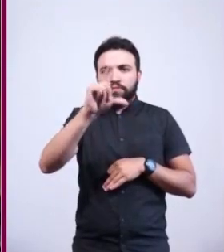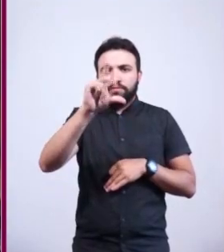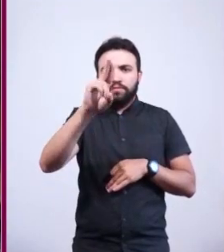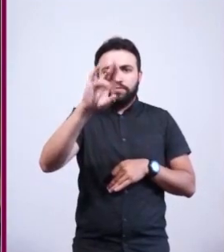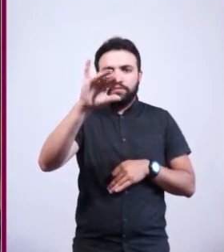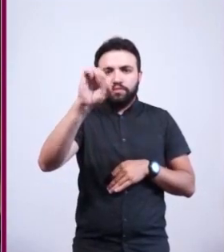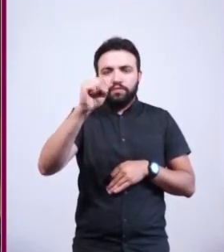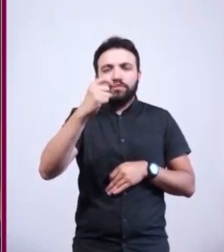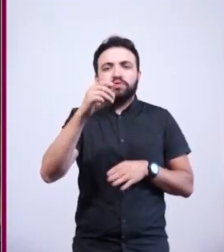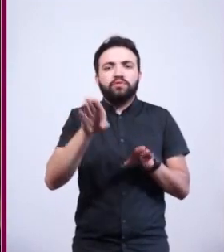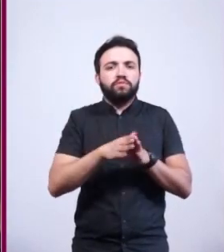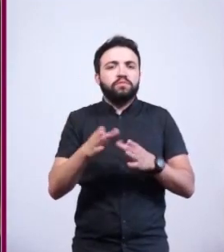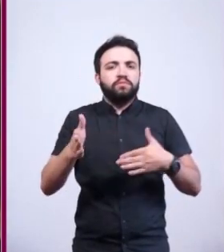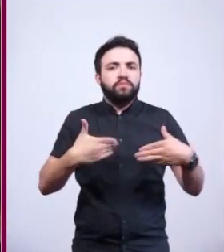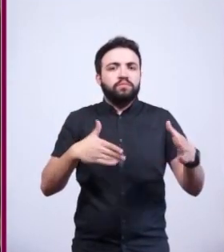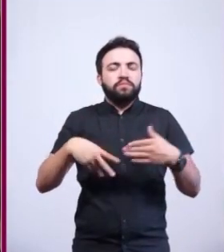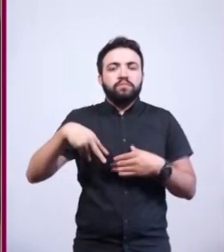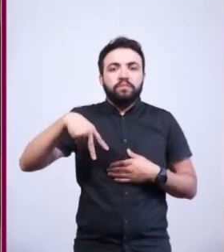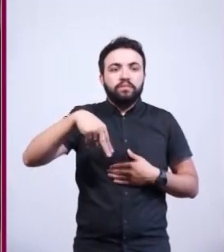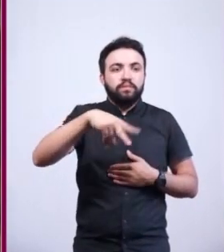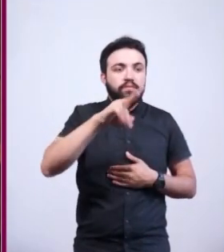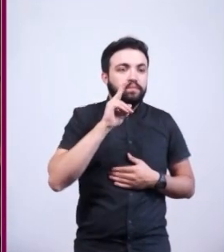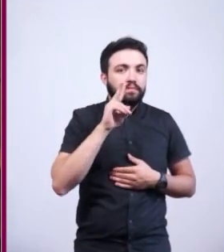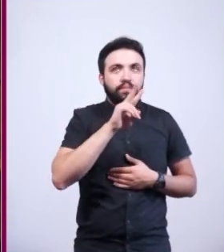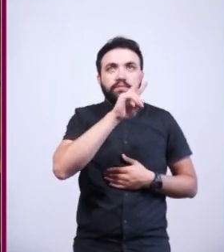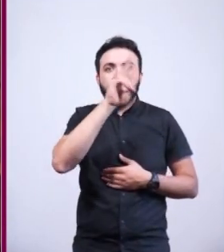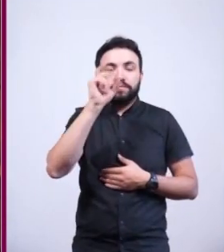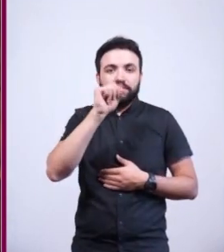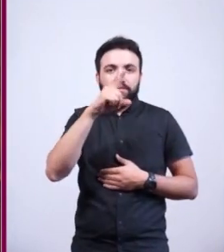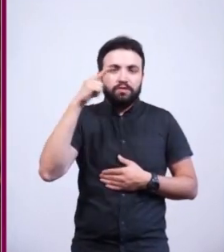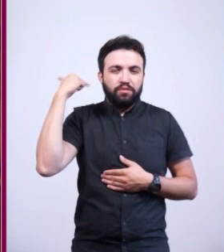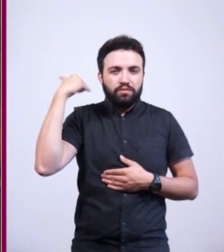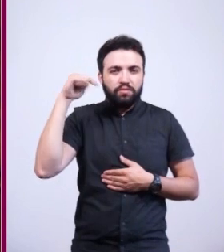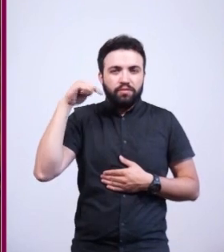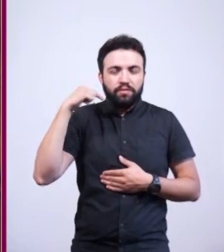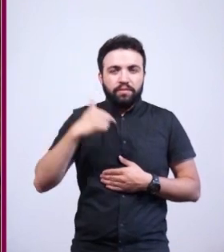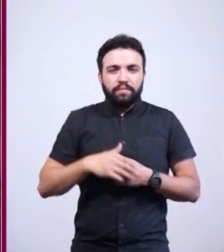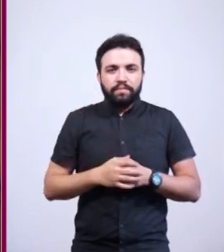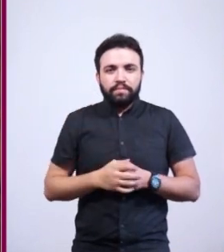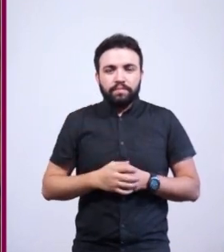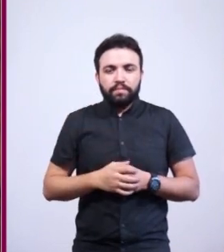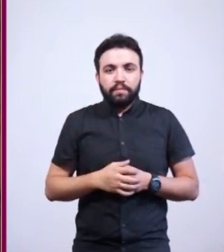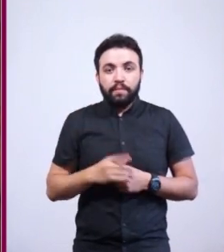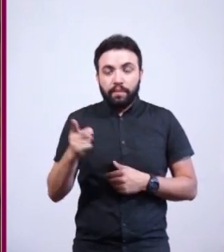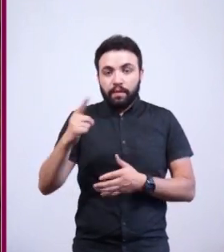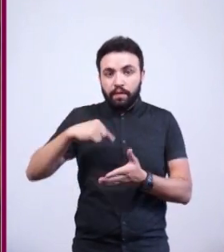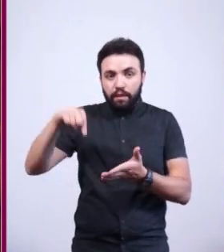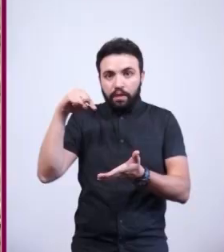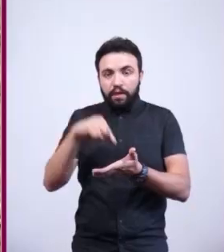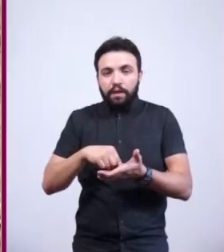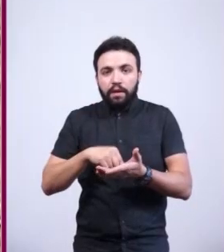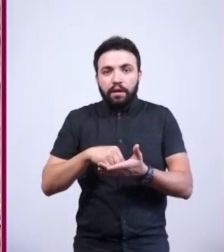unas caminatas en el área periurbana de Guadalajara, y en esos lugares donde había salidas de